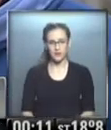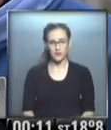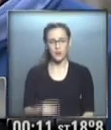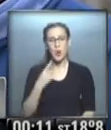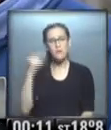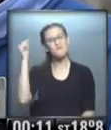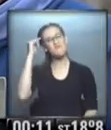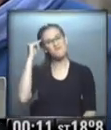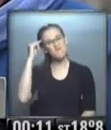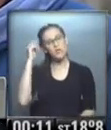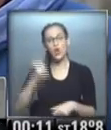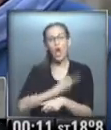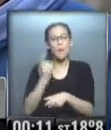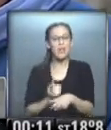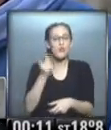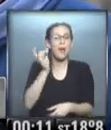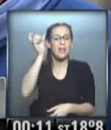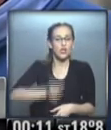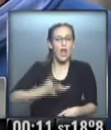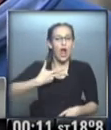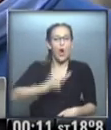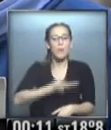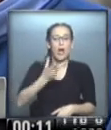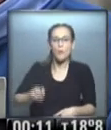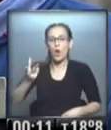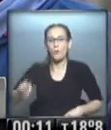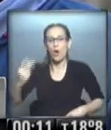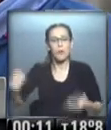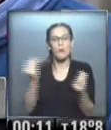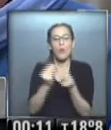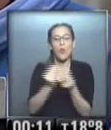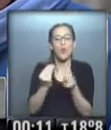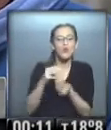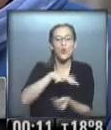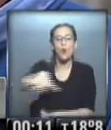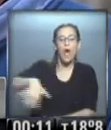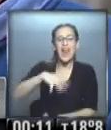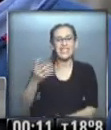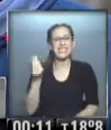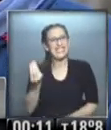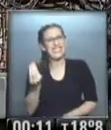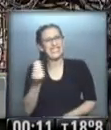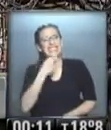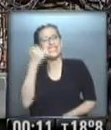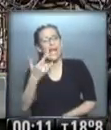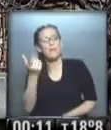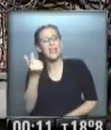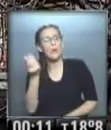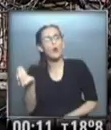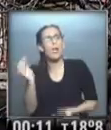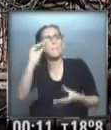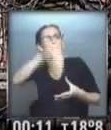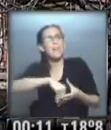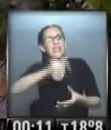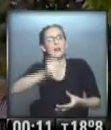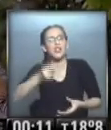persona que en menos de un año compre tantos conventillos, porque si tiene tanta plata, ¿qué se está fijando acá con los pobres? ¿Para qué se está metiendo con los pobres? Podía